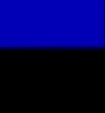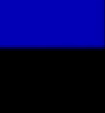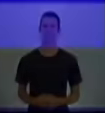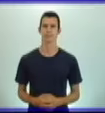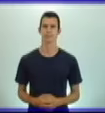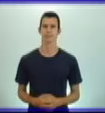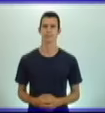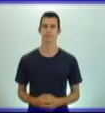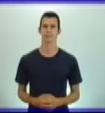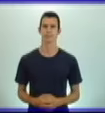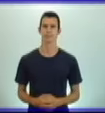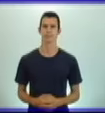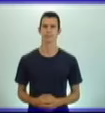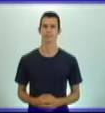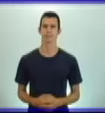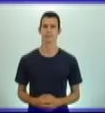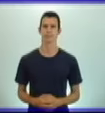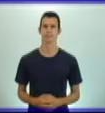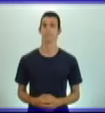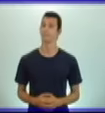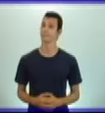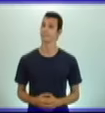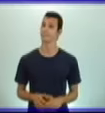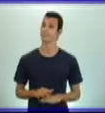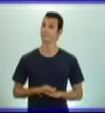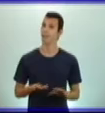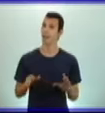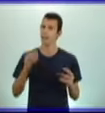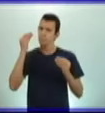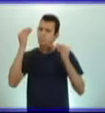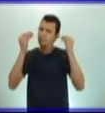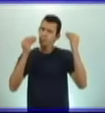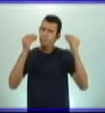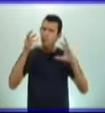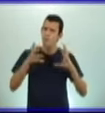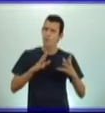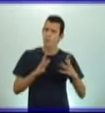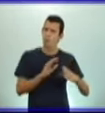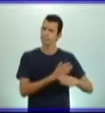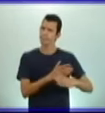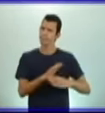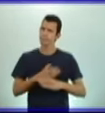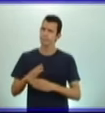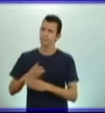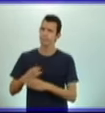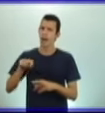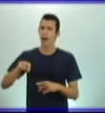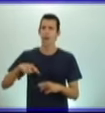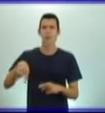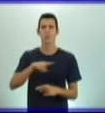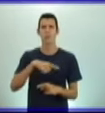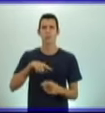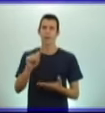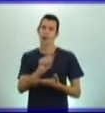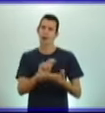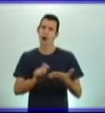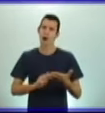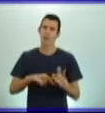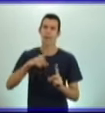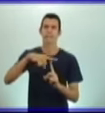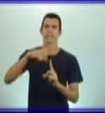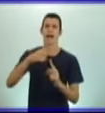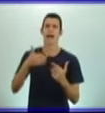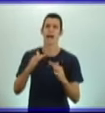Bien, después de haber hecho este análisis, le vamos a proponer el trabajo independiente. Observen que en estos ejercicios